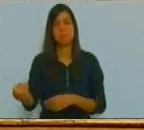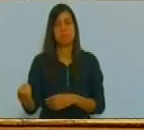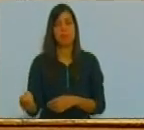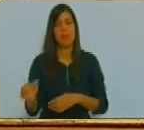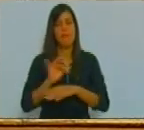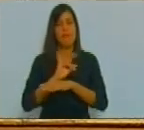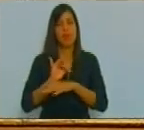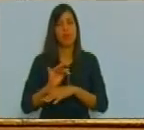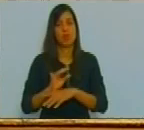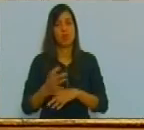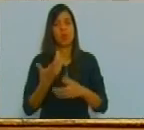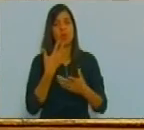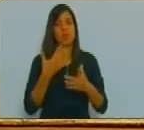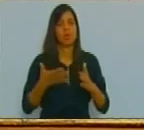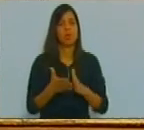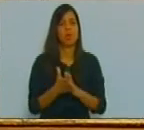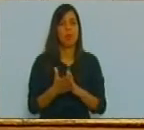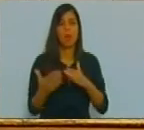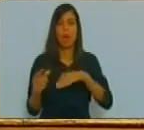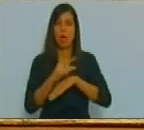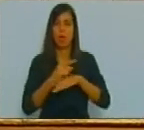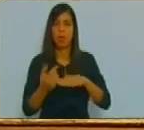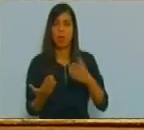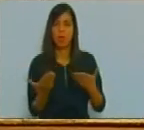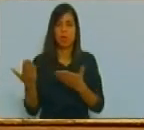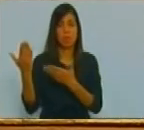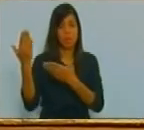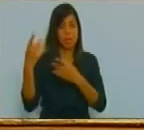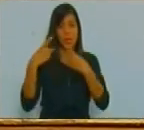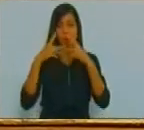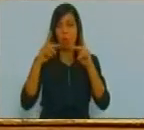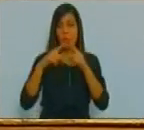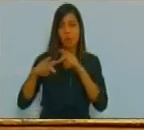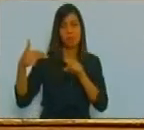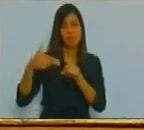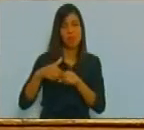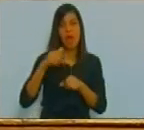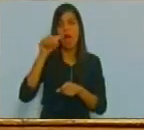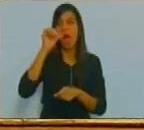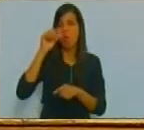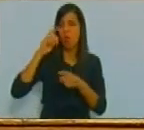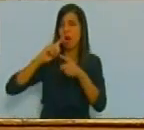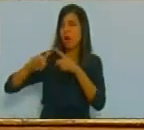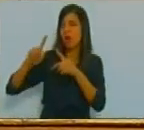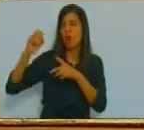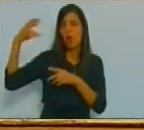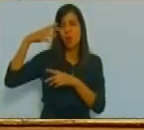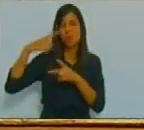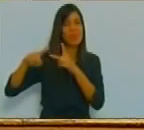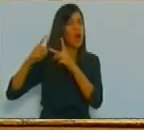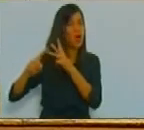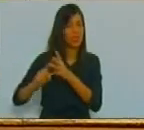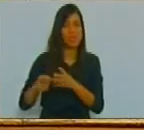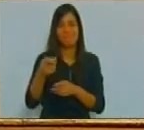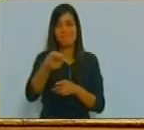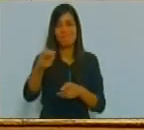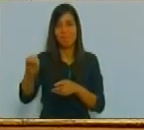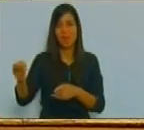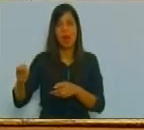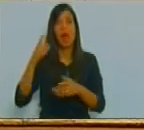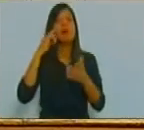de servicios públicos esenciales una denuncia muy grave con pruebas contundentes